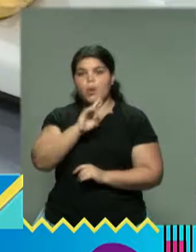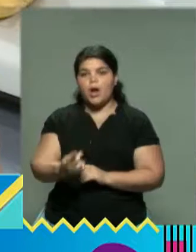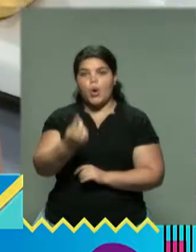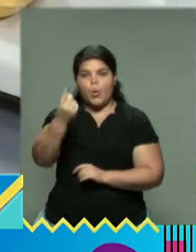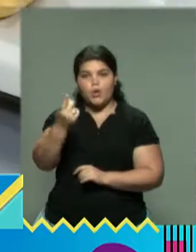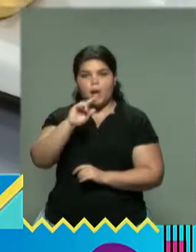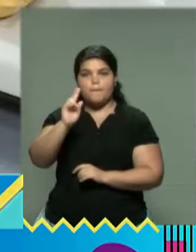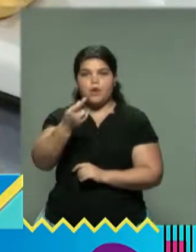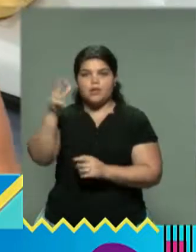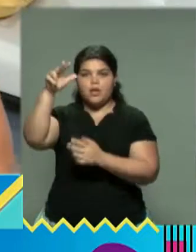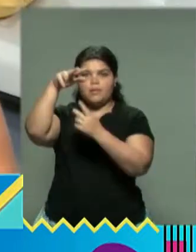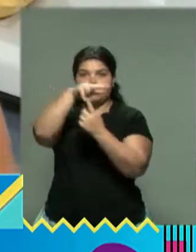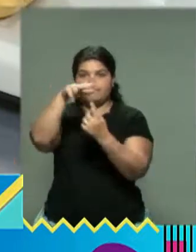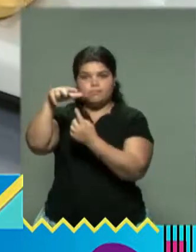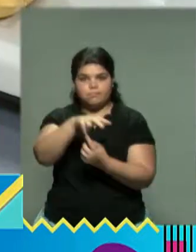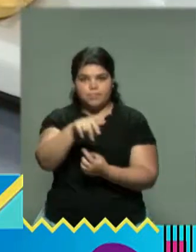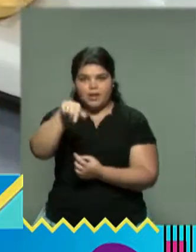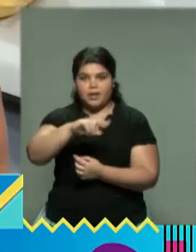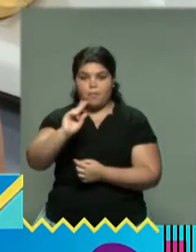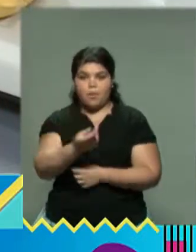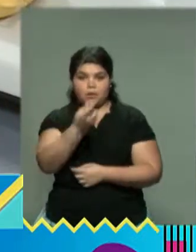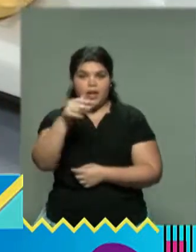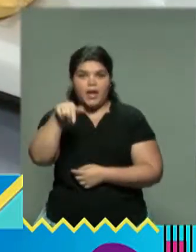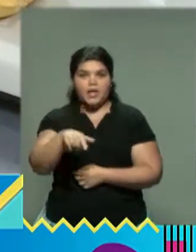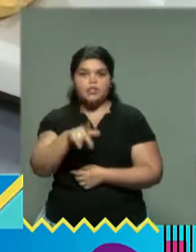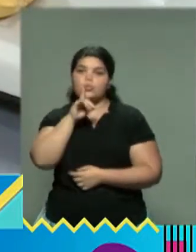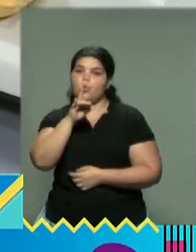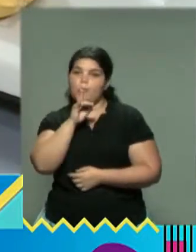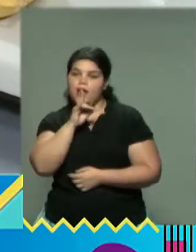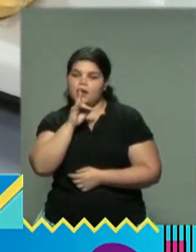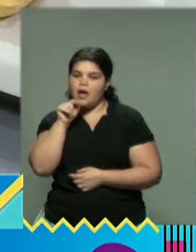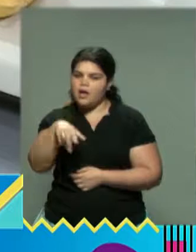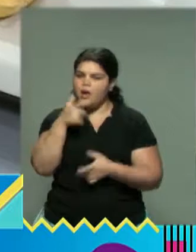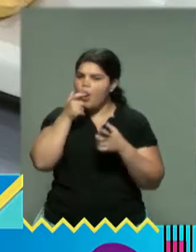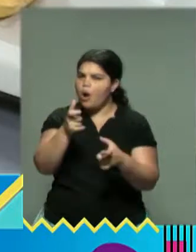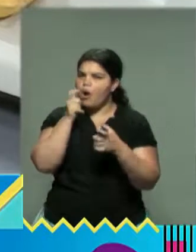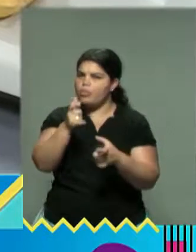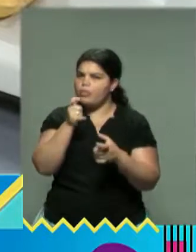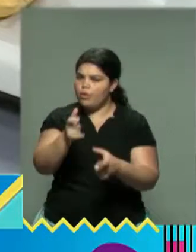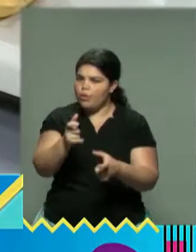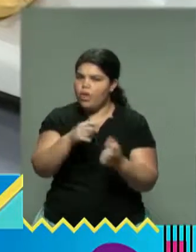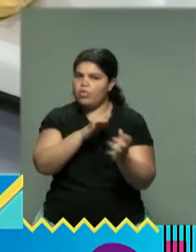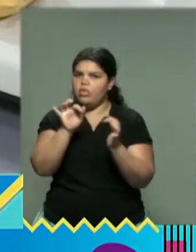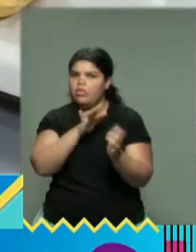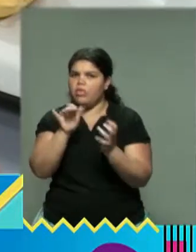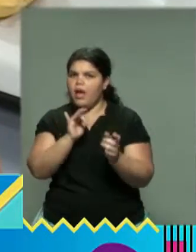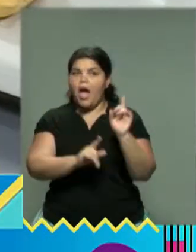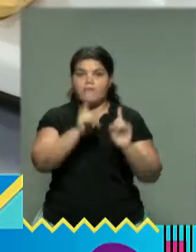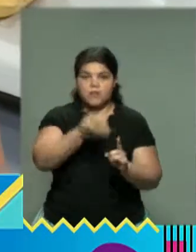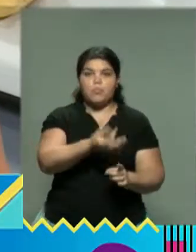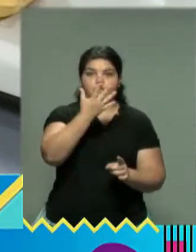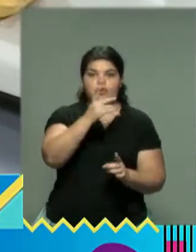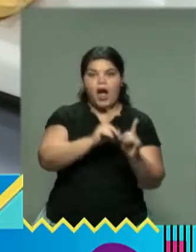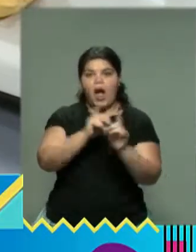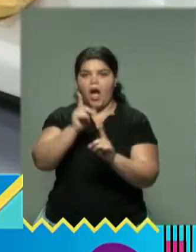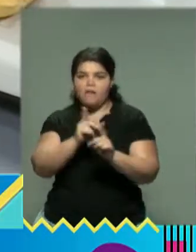haciendo parapente en Tucumán, empezó a estar en la discusión el tema del control acerca de este deporte extremo. Porque a veces se hace profesionalmente, a veces se